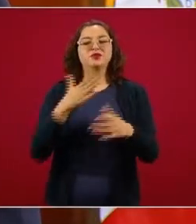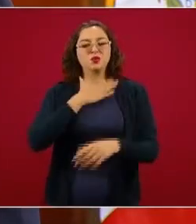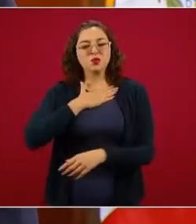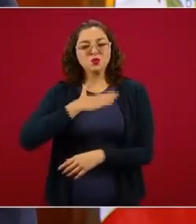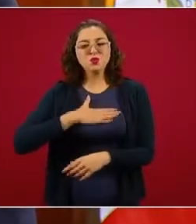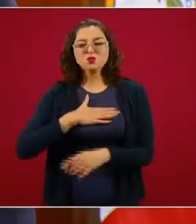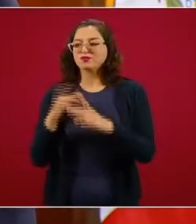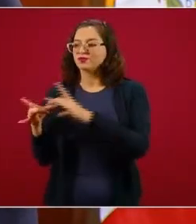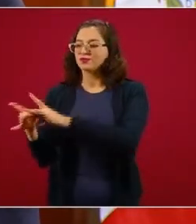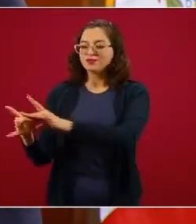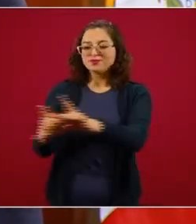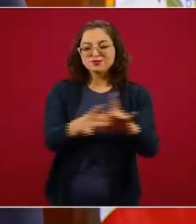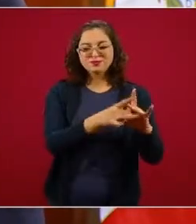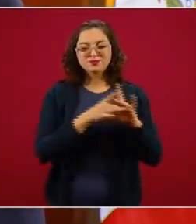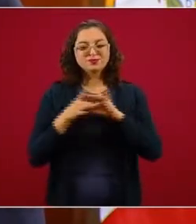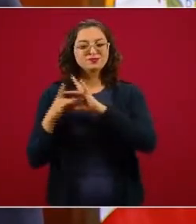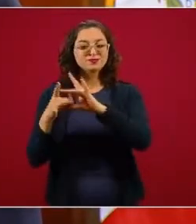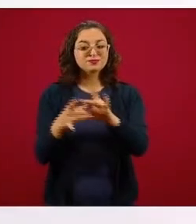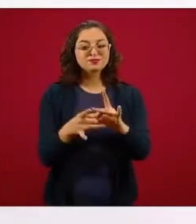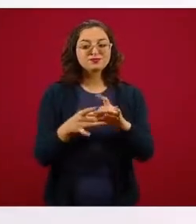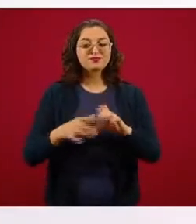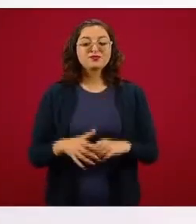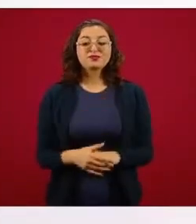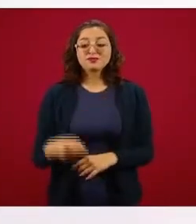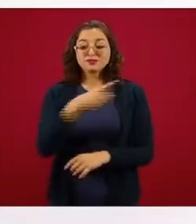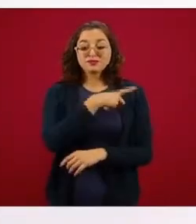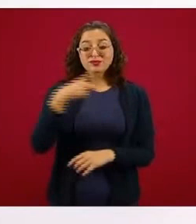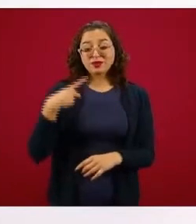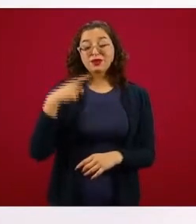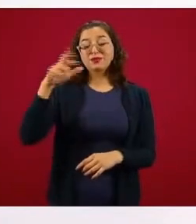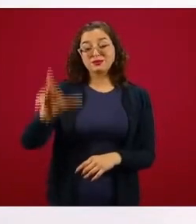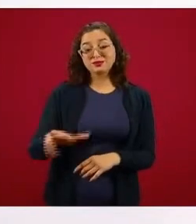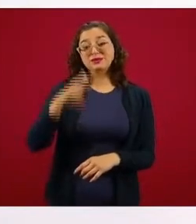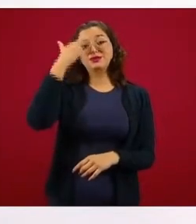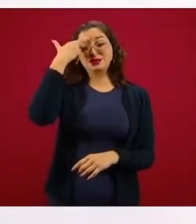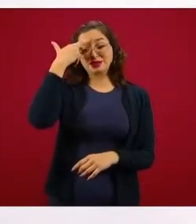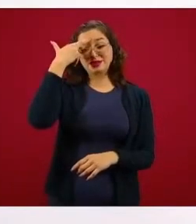y fraterna. Y no dejemos de recordar lo que decía